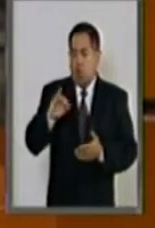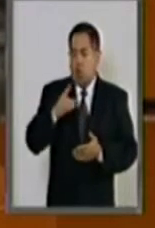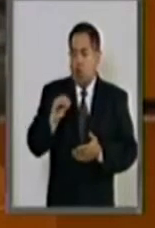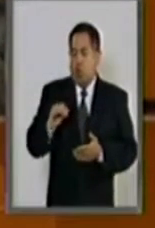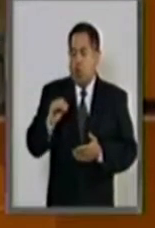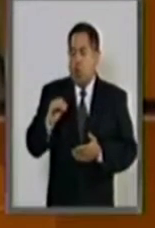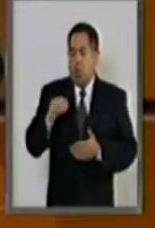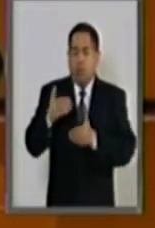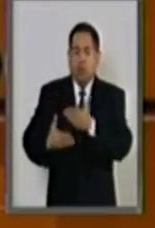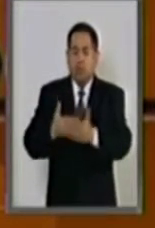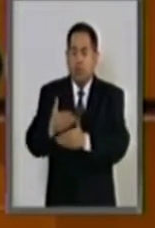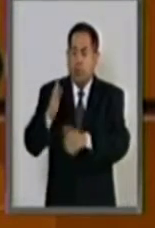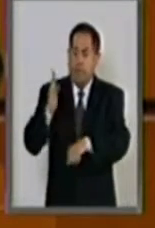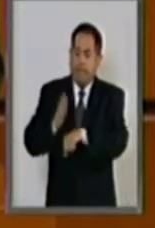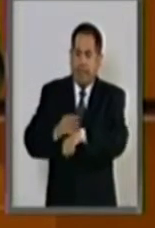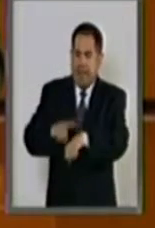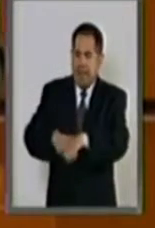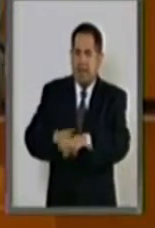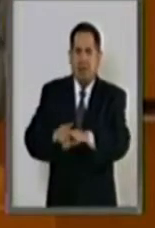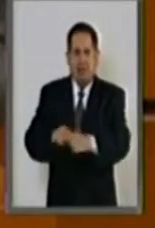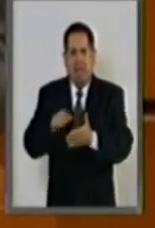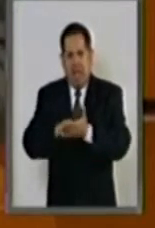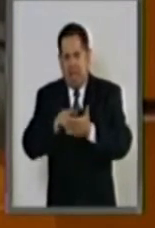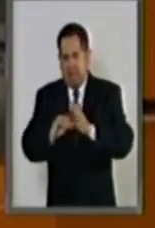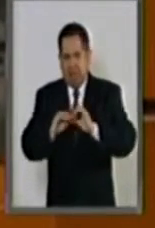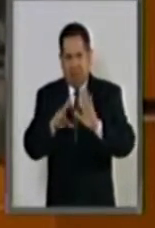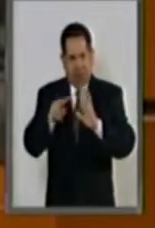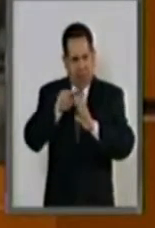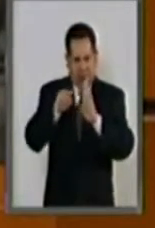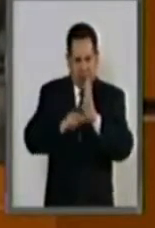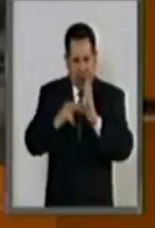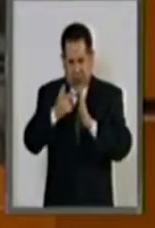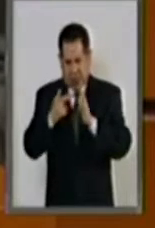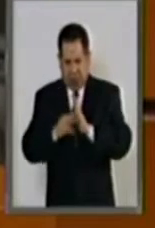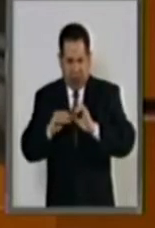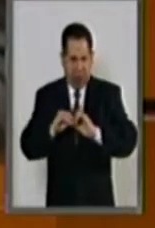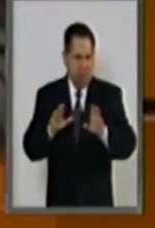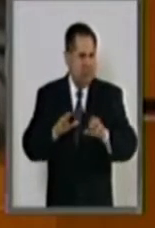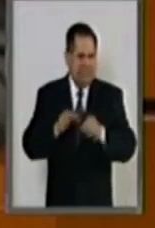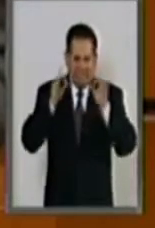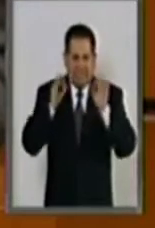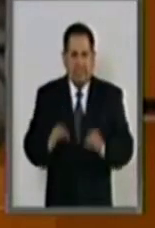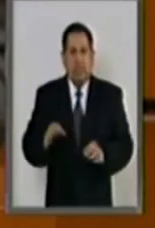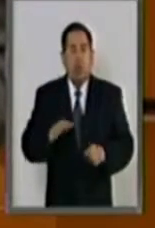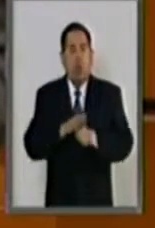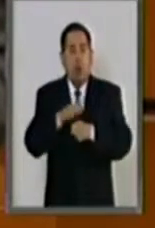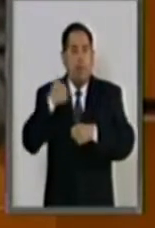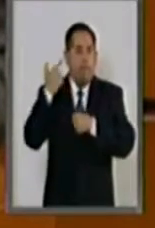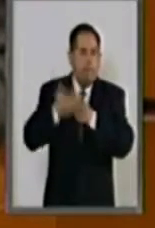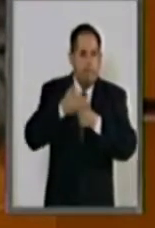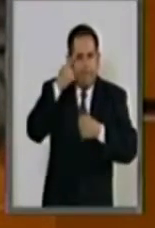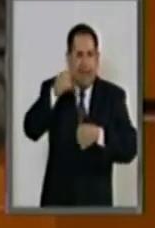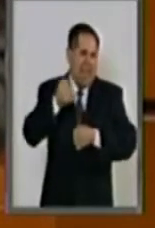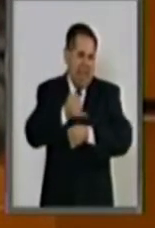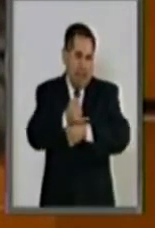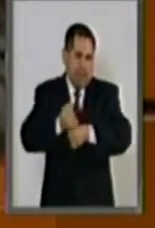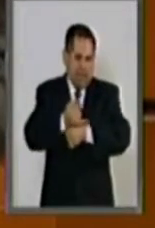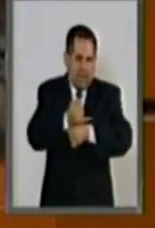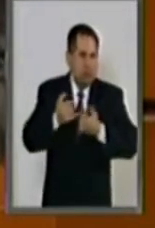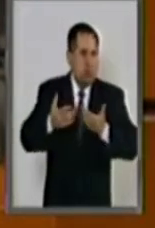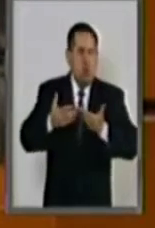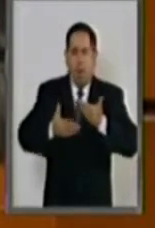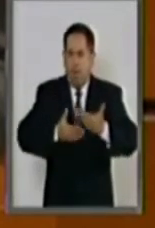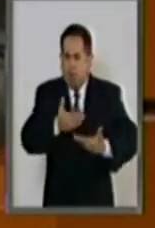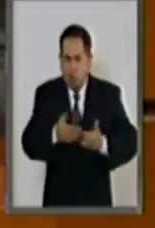Procedimientos Penales, en el que se establecieron las normas que deben observarse en la investigación,